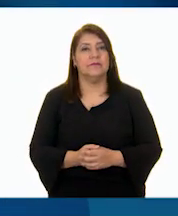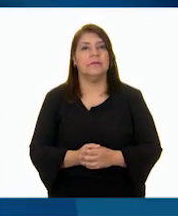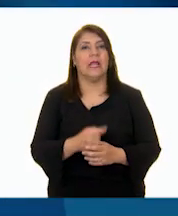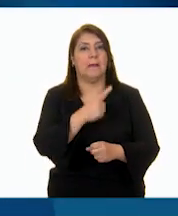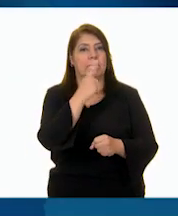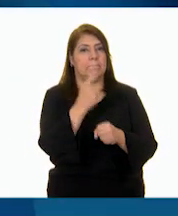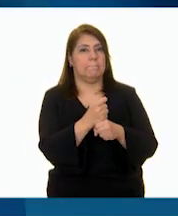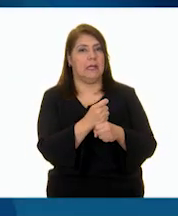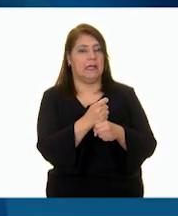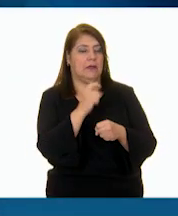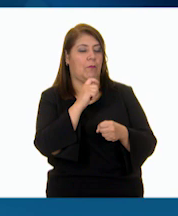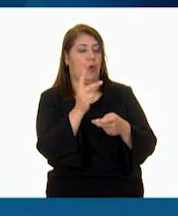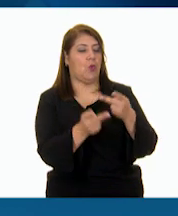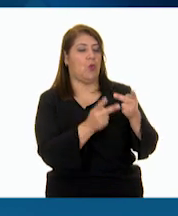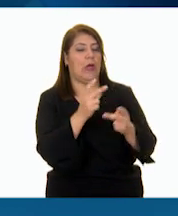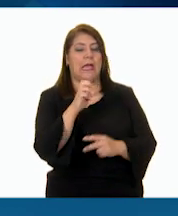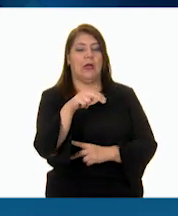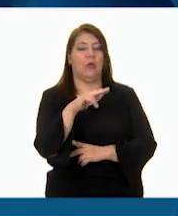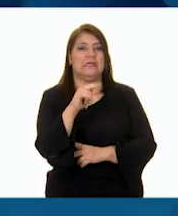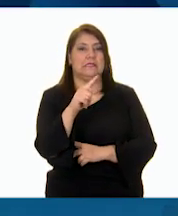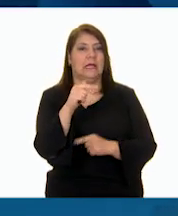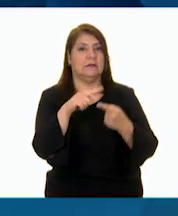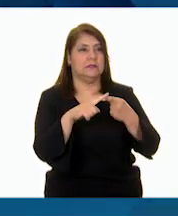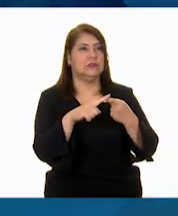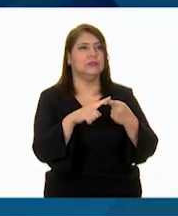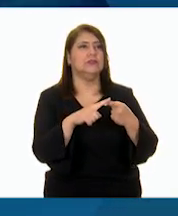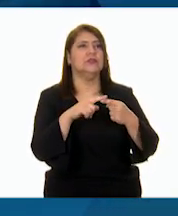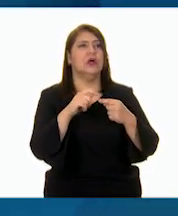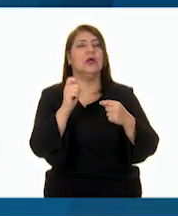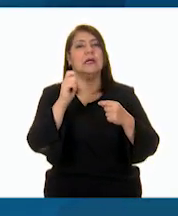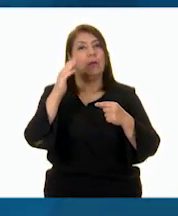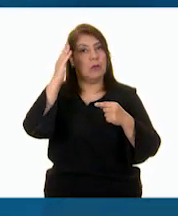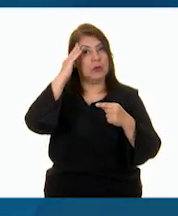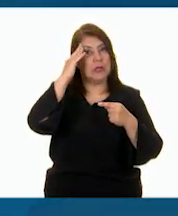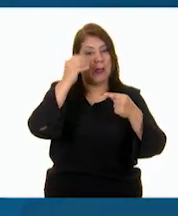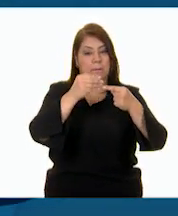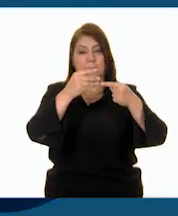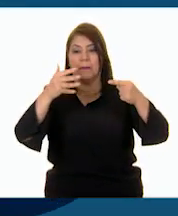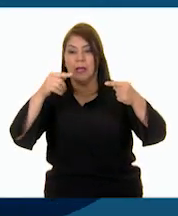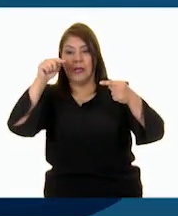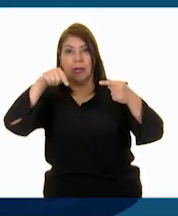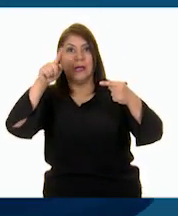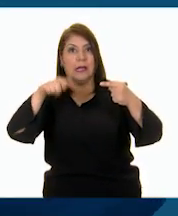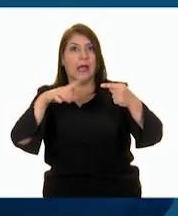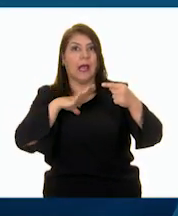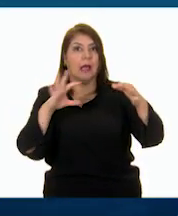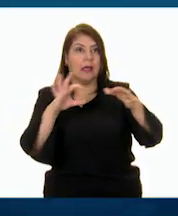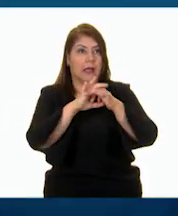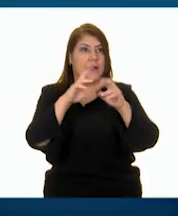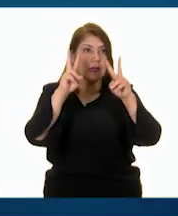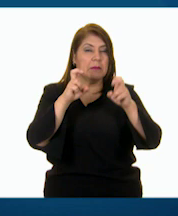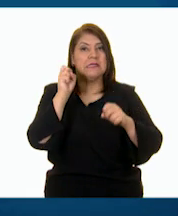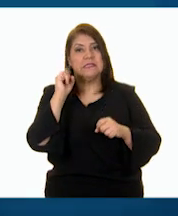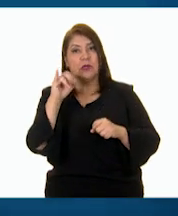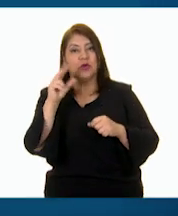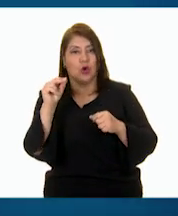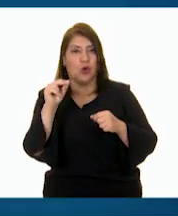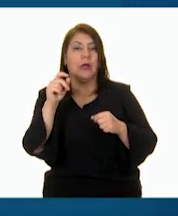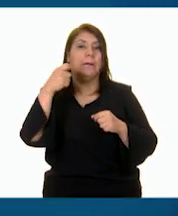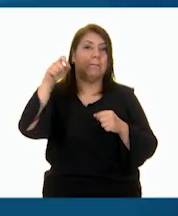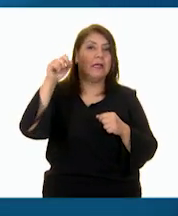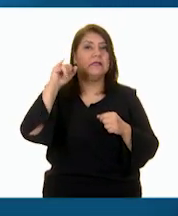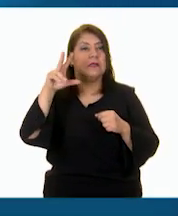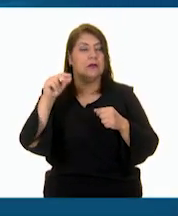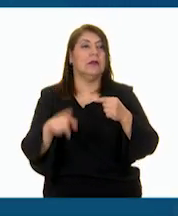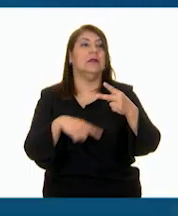Primer requisito. ¿Los subtítulos se relacionan con el tema? Ahí pondríamos palomitas si sí o si no. Segundo, ¿los